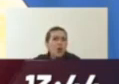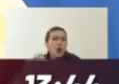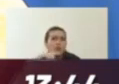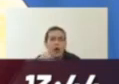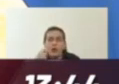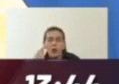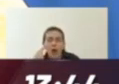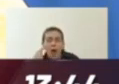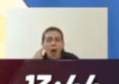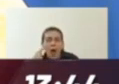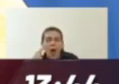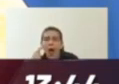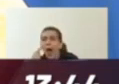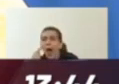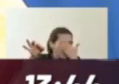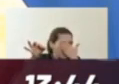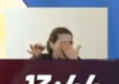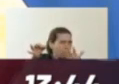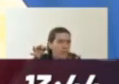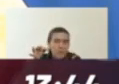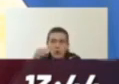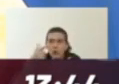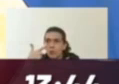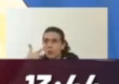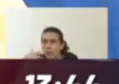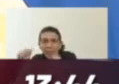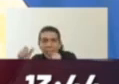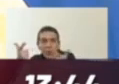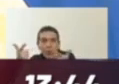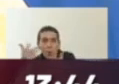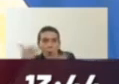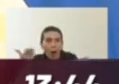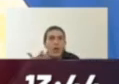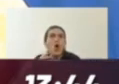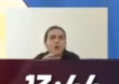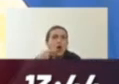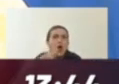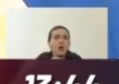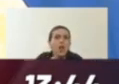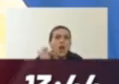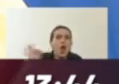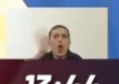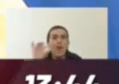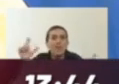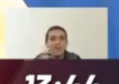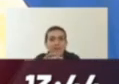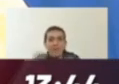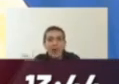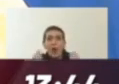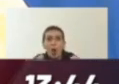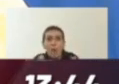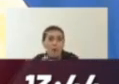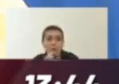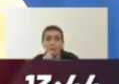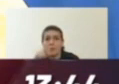que el mundo no ha encontrado las armas adecuadas para combatirlos. Hasta el día de hoy no ha encontrado una vacuna